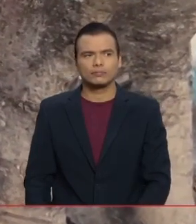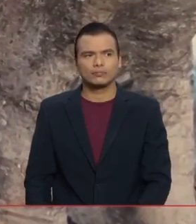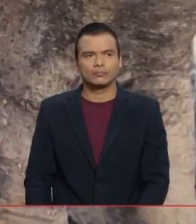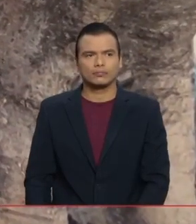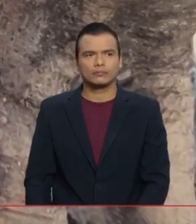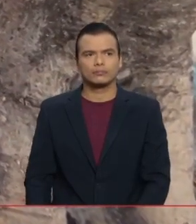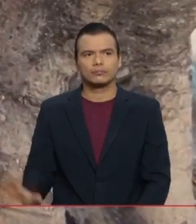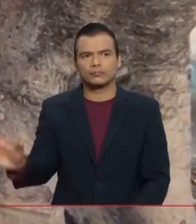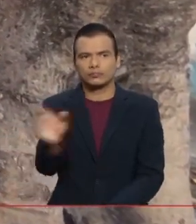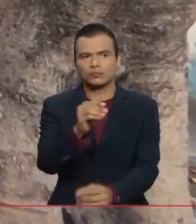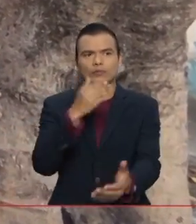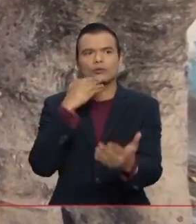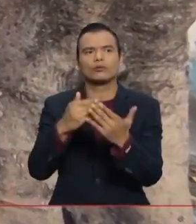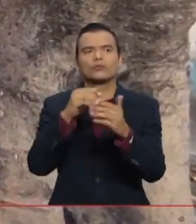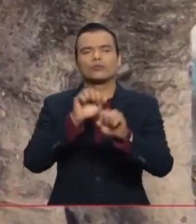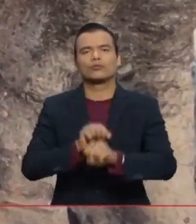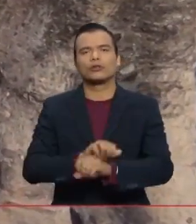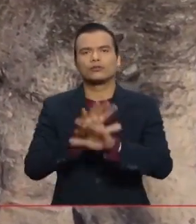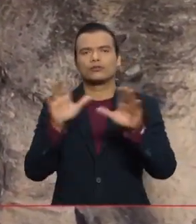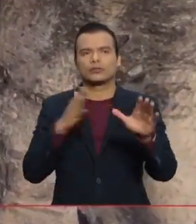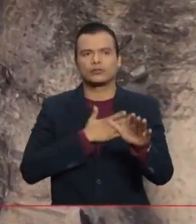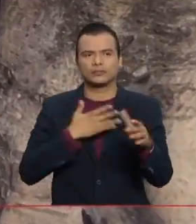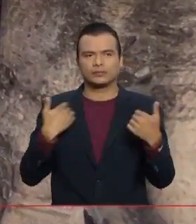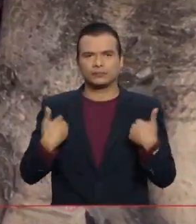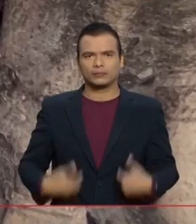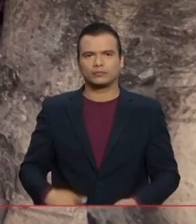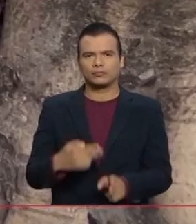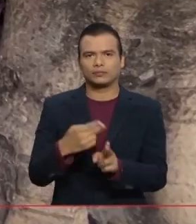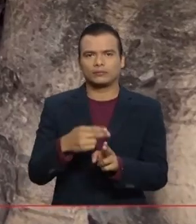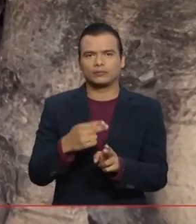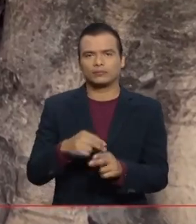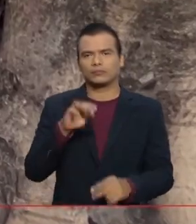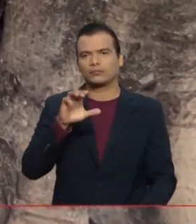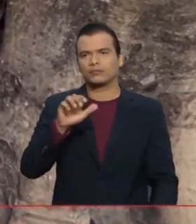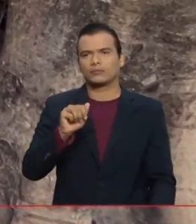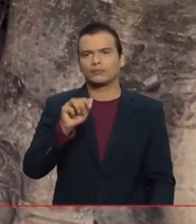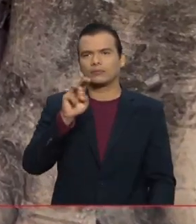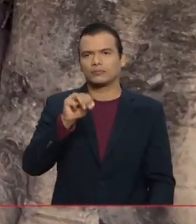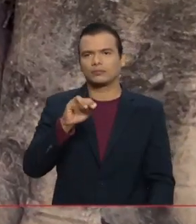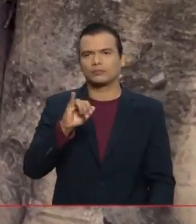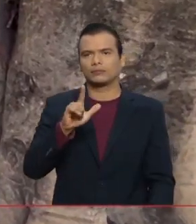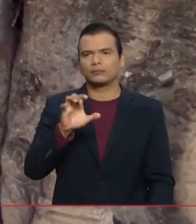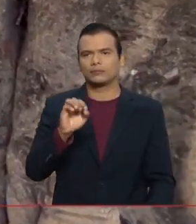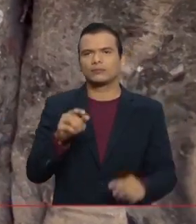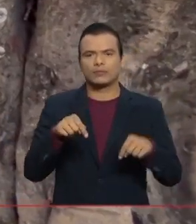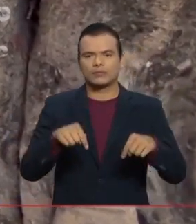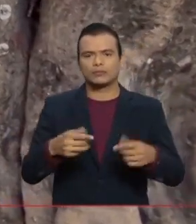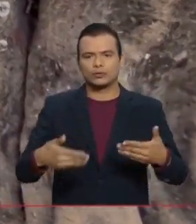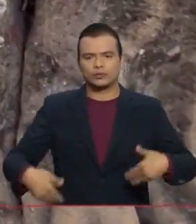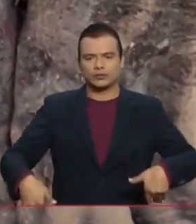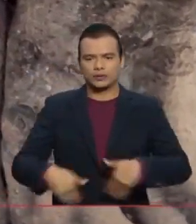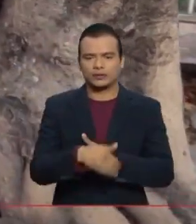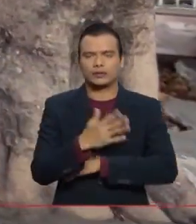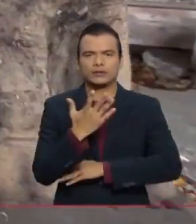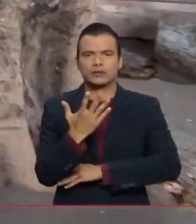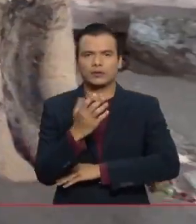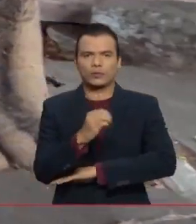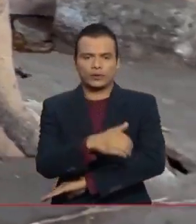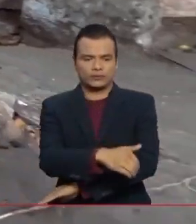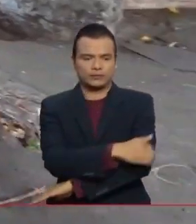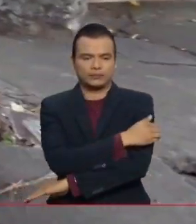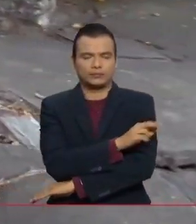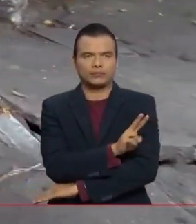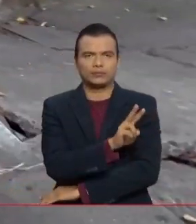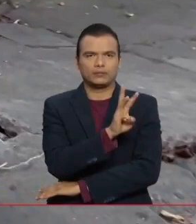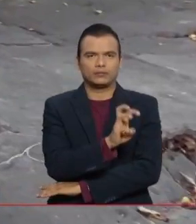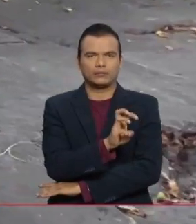Muy buenos días, mi nombre es Camilo Perafán. Para hacer una anuncio en Telepacífico Noticias, tenemos aquí en la calle 50, número 28 de